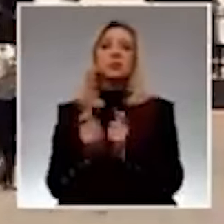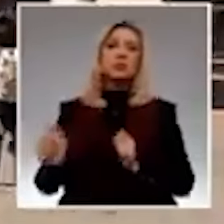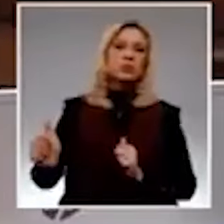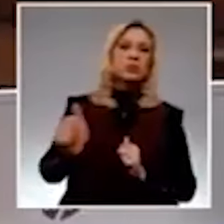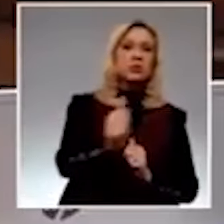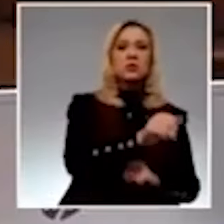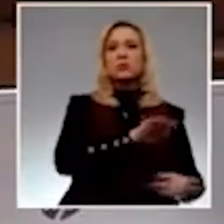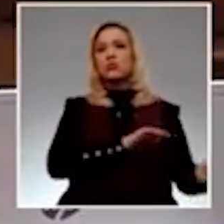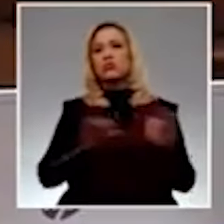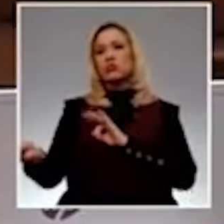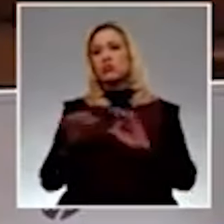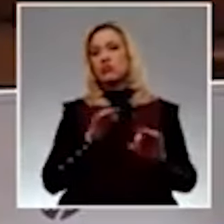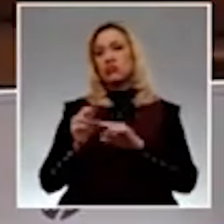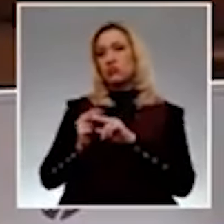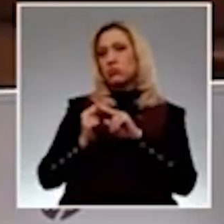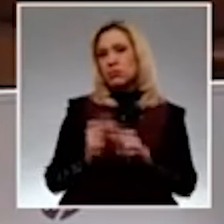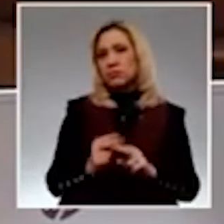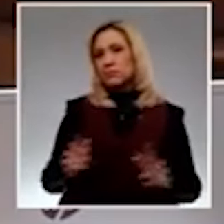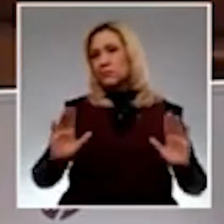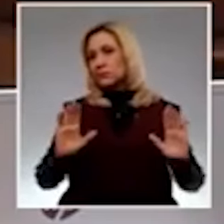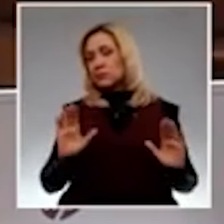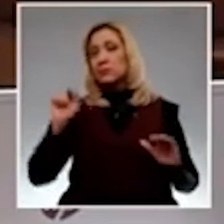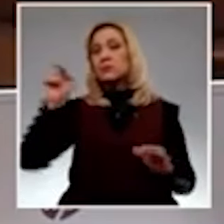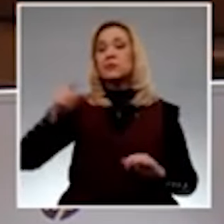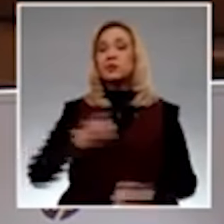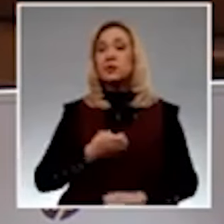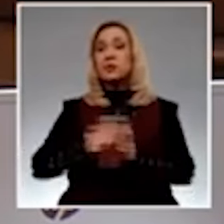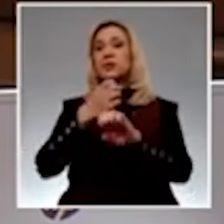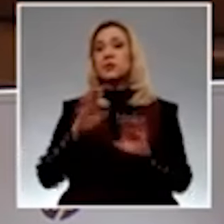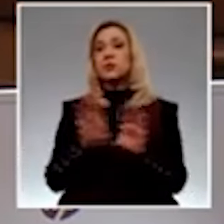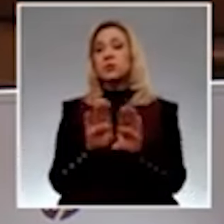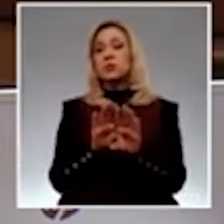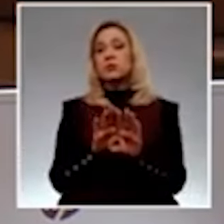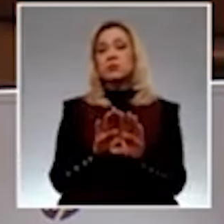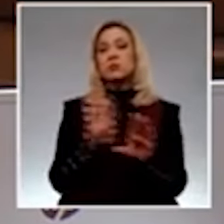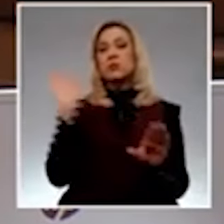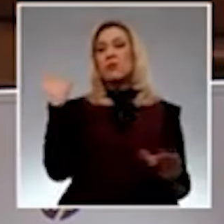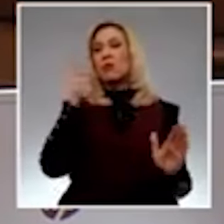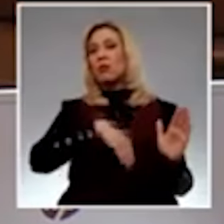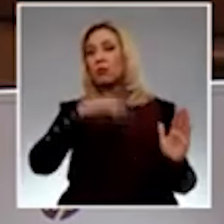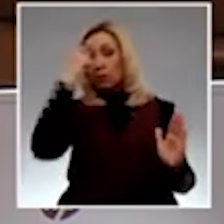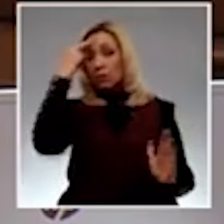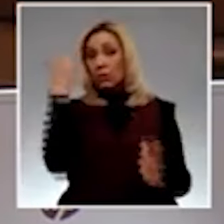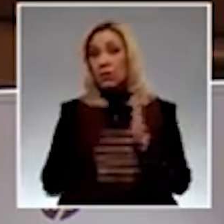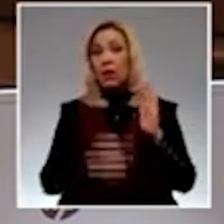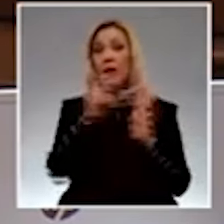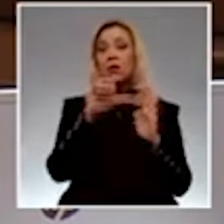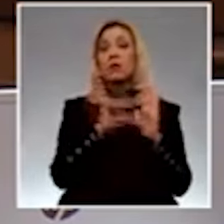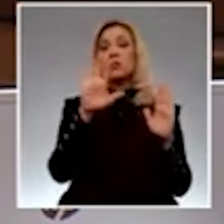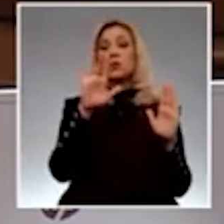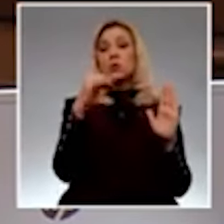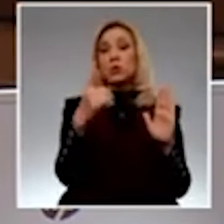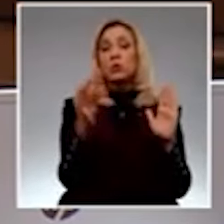permanentes. La entidad federativa se aparta sustancialmente de lo establecido en el artículo 51, numeral segundo de la Ley General